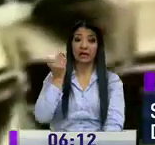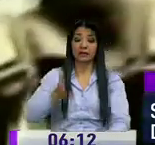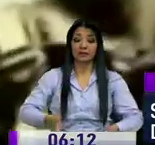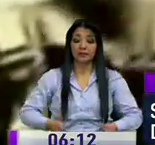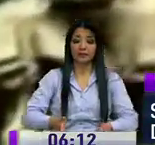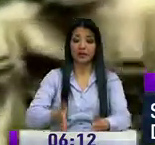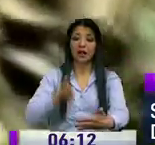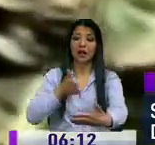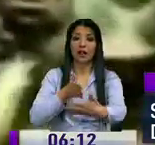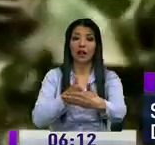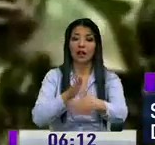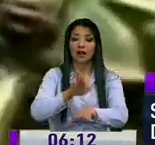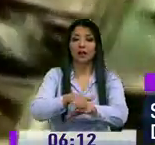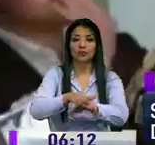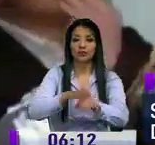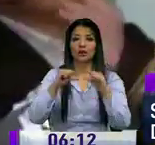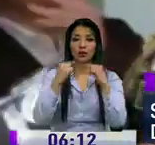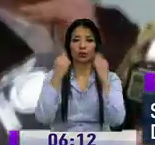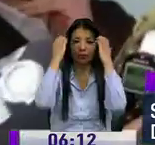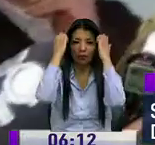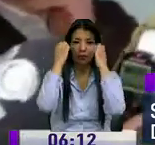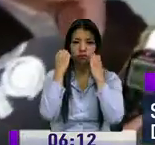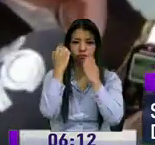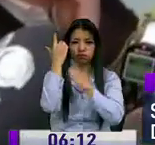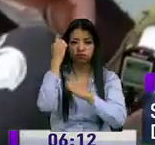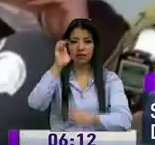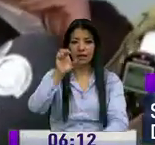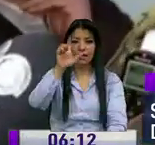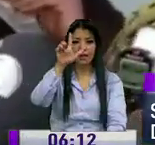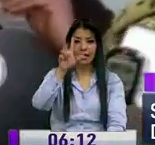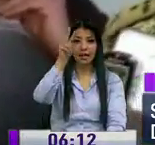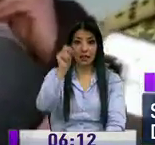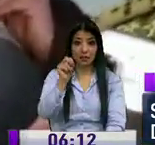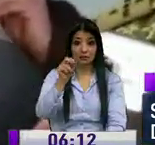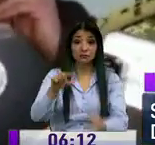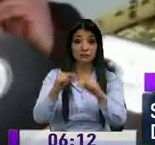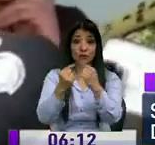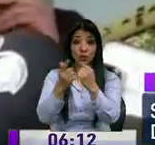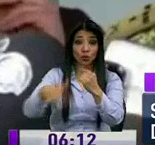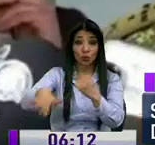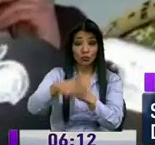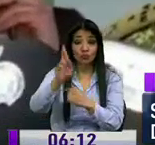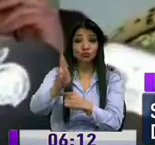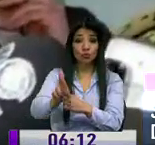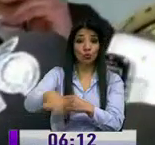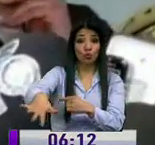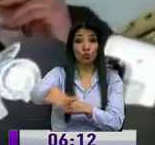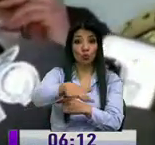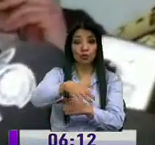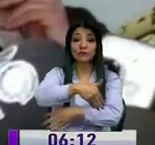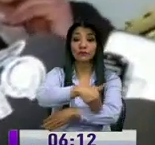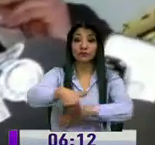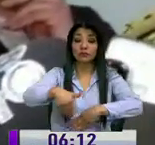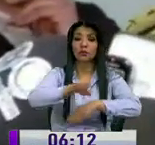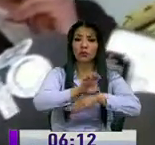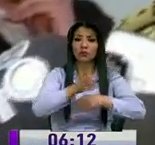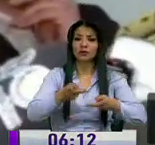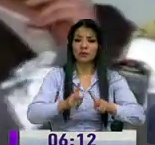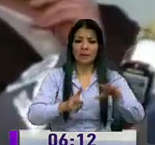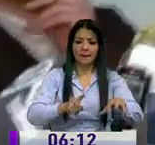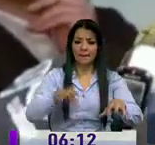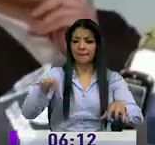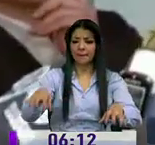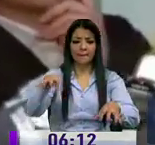la presencia del ELN. Tenemos estructuras fuertes de ELN al sur del departamento, en la frontera con Ecuador, y eso hace